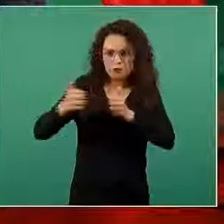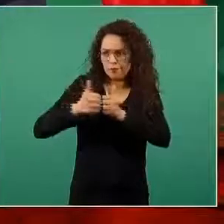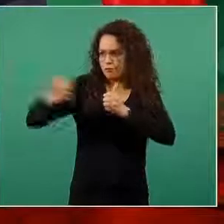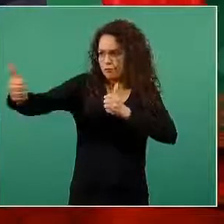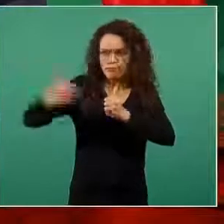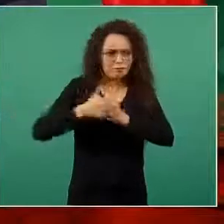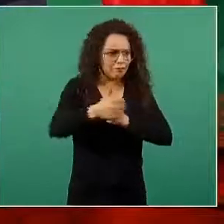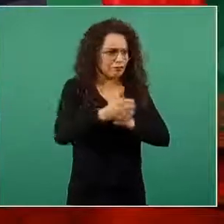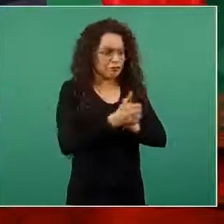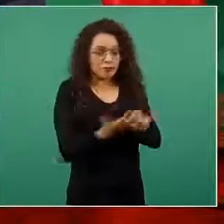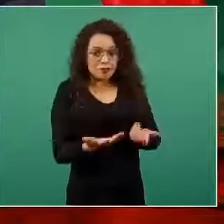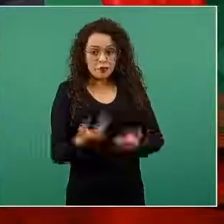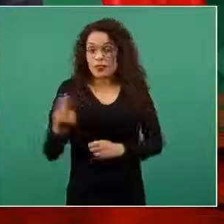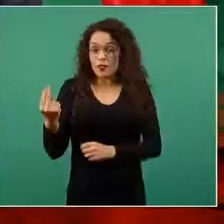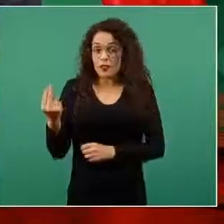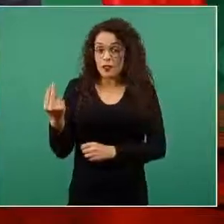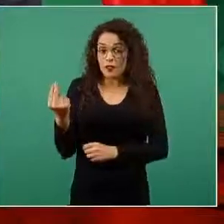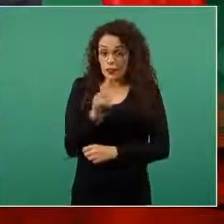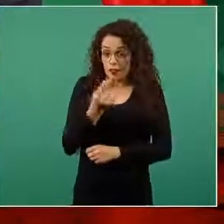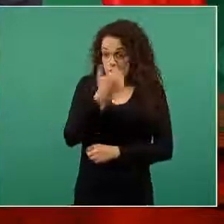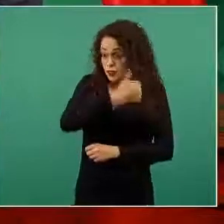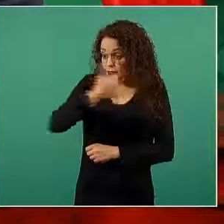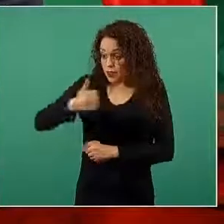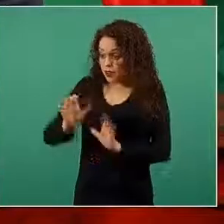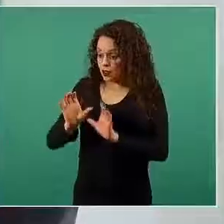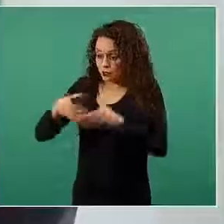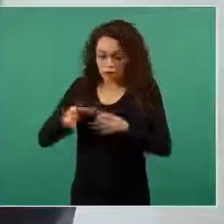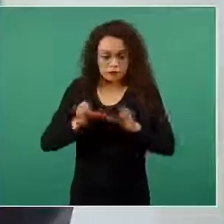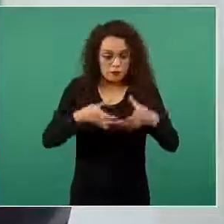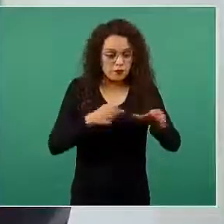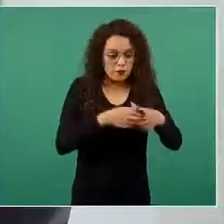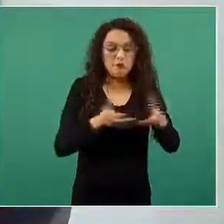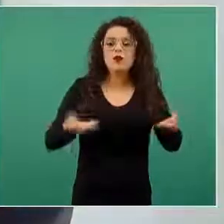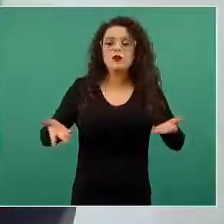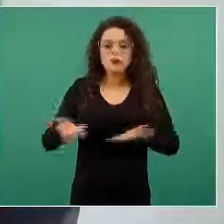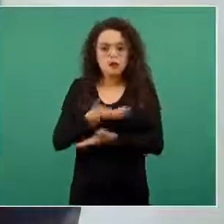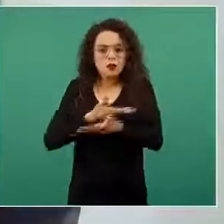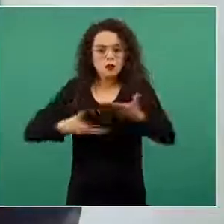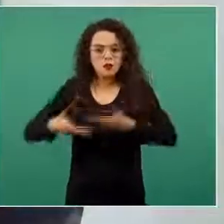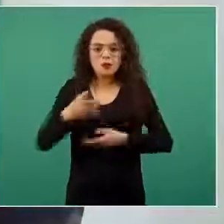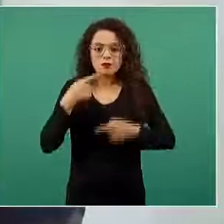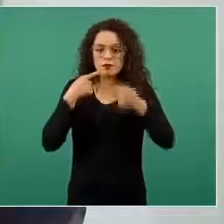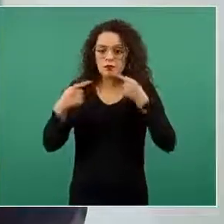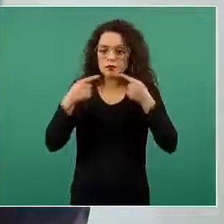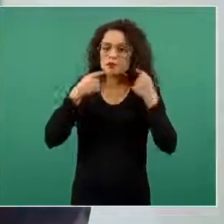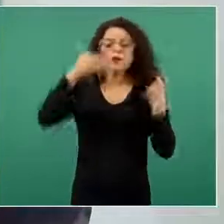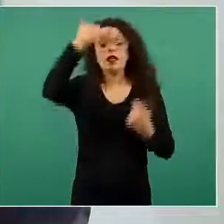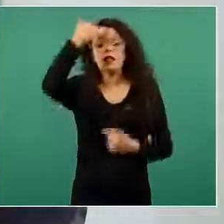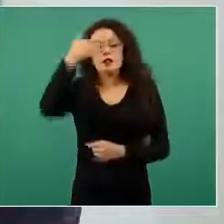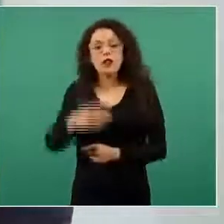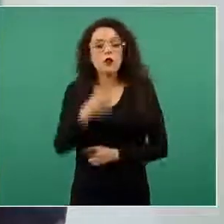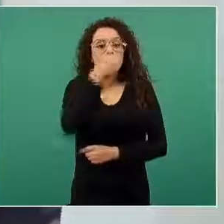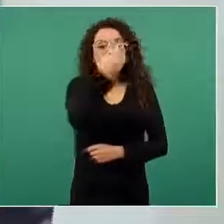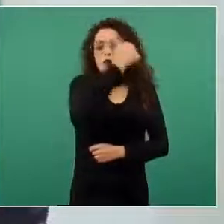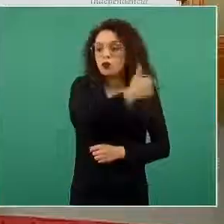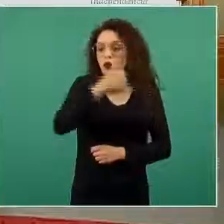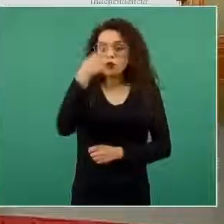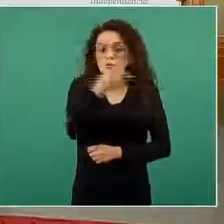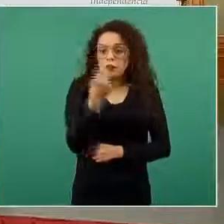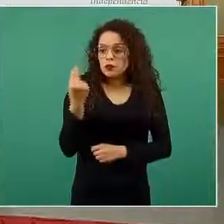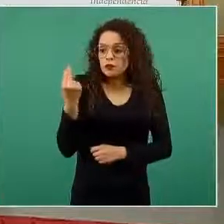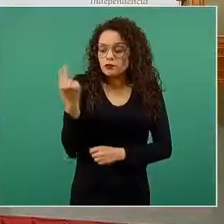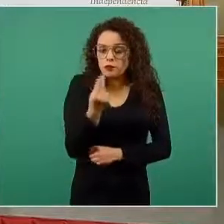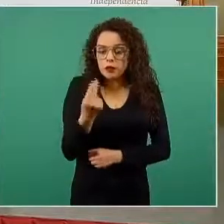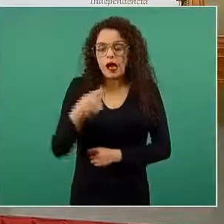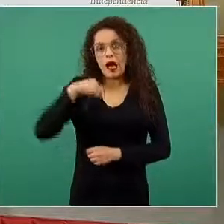pudimos compartir las necesidades de cada población, de cada comunidad, de cada localidad, y saber sus necesidades, entregar las